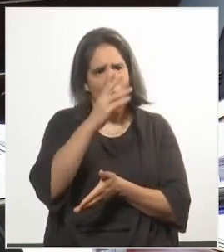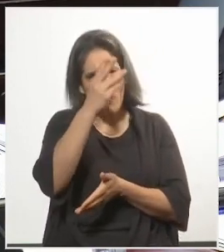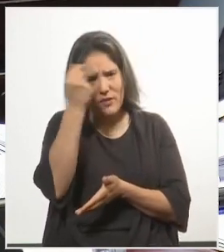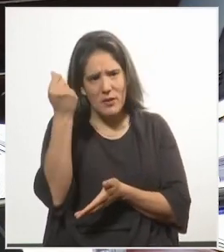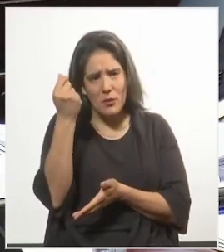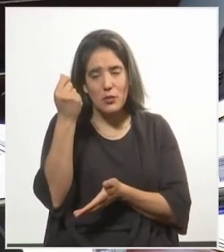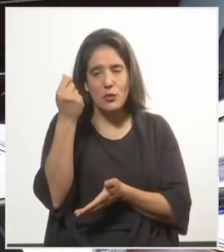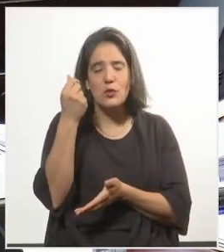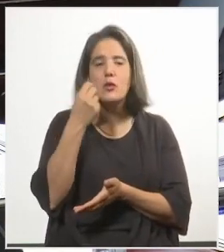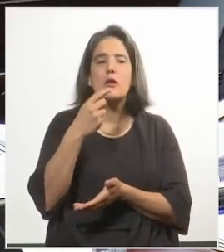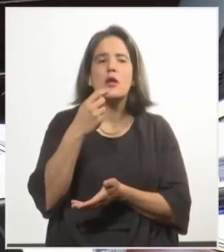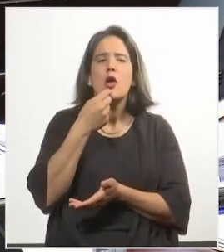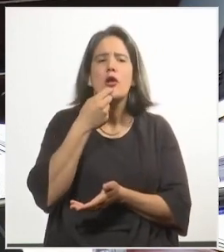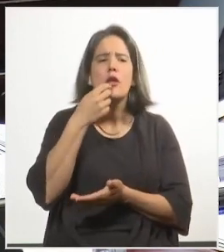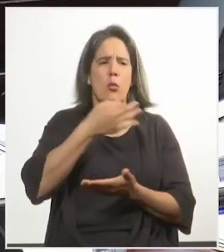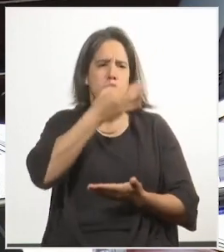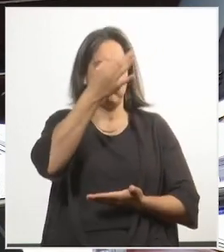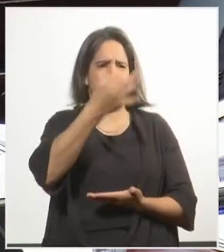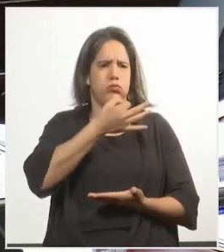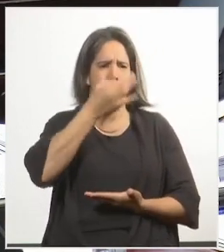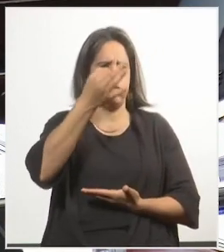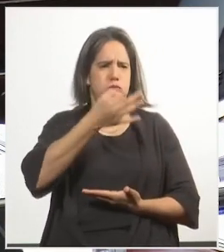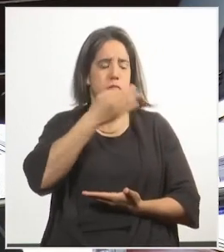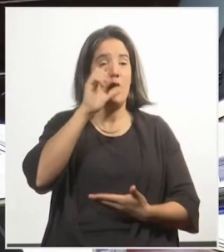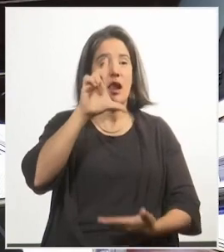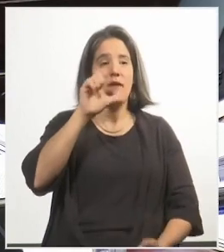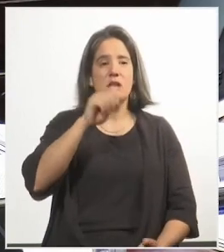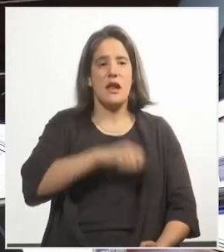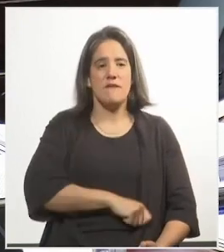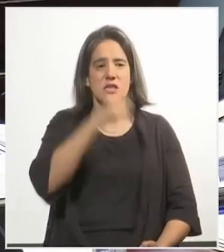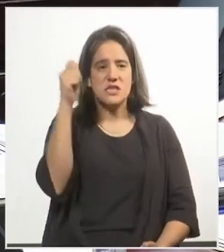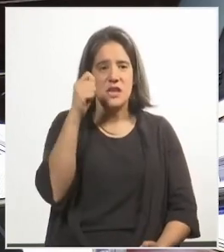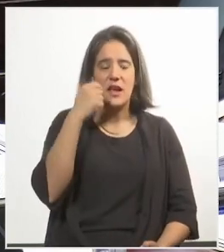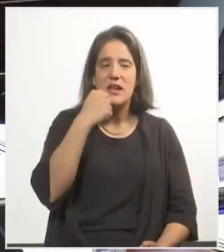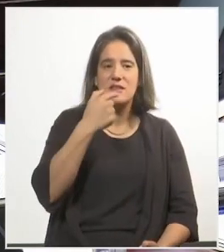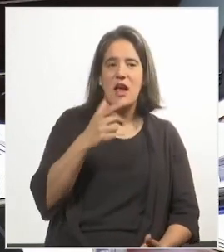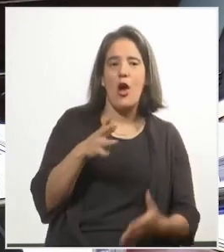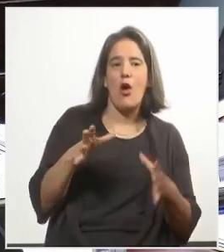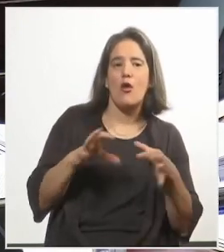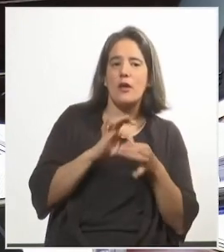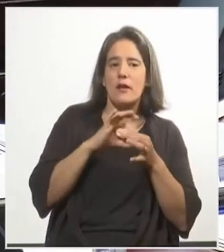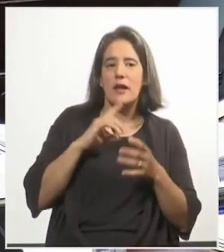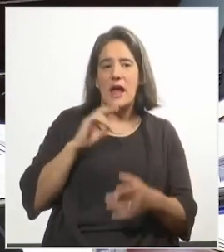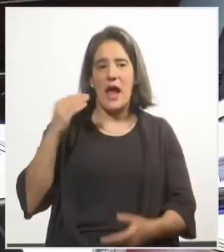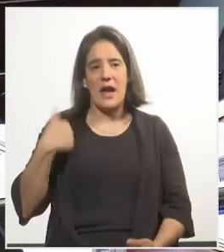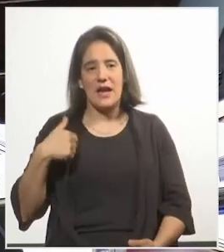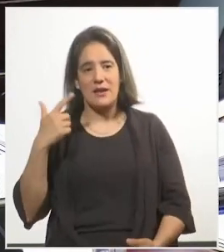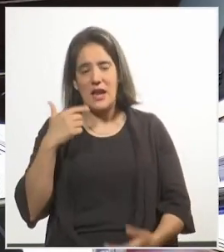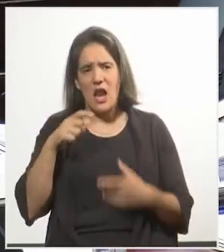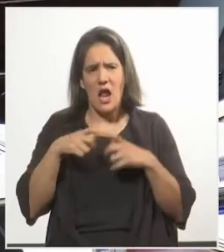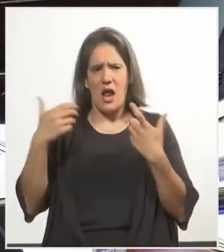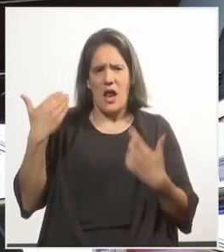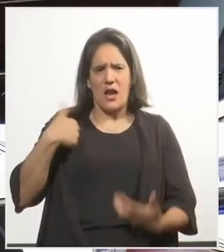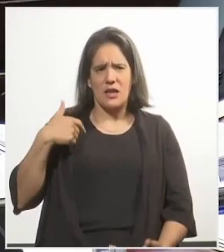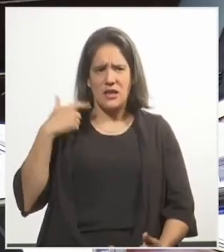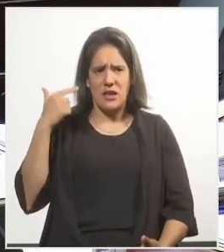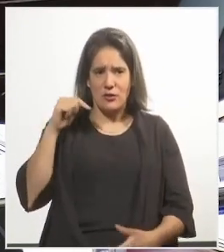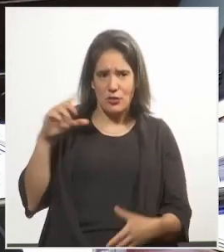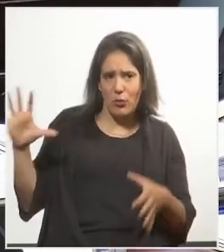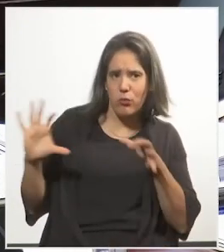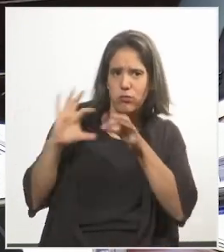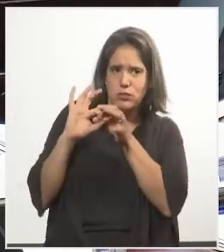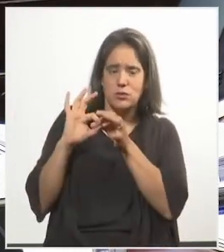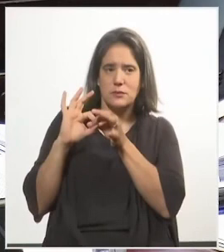no debemos olvidar la proclama de Juan Antonio Lavalleja: orientales argentinos, la gran nación argentina de la que vosotros